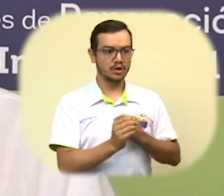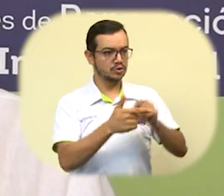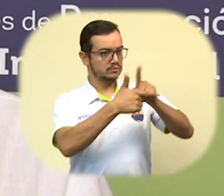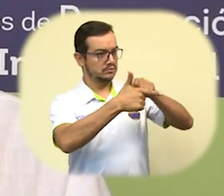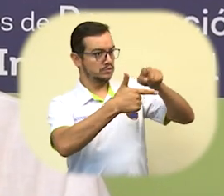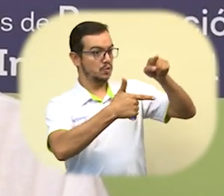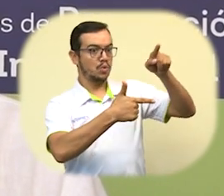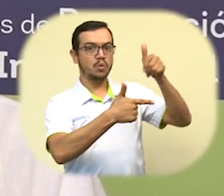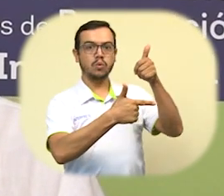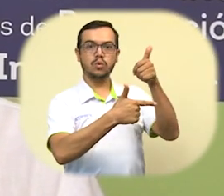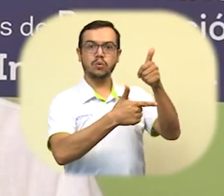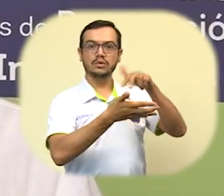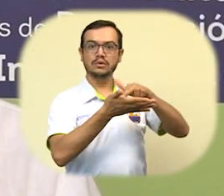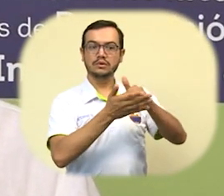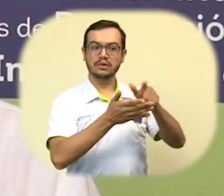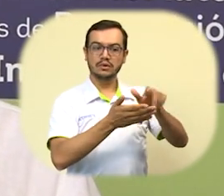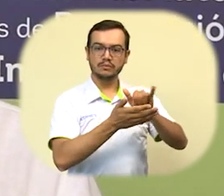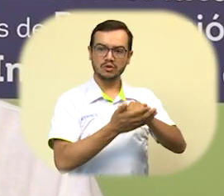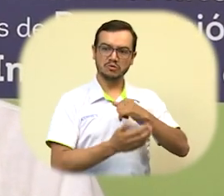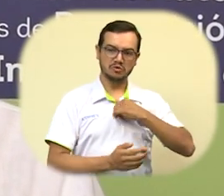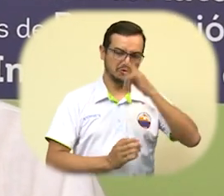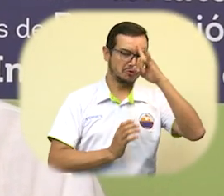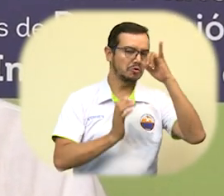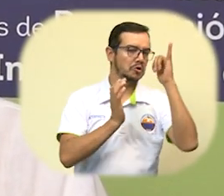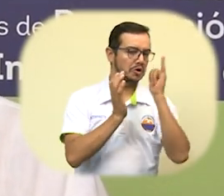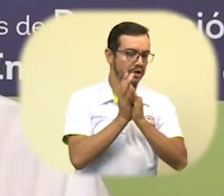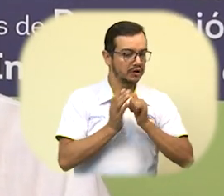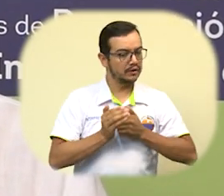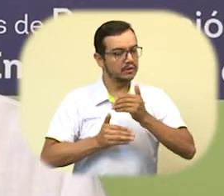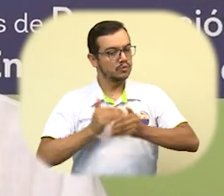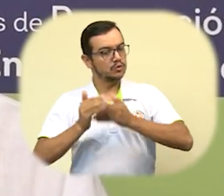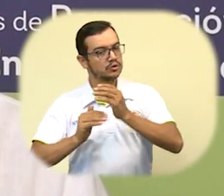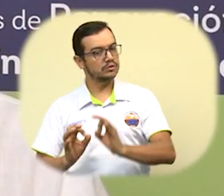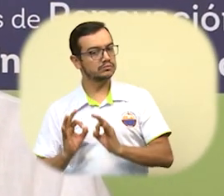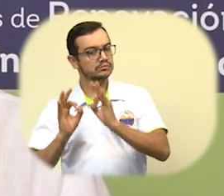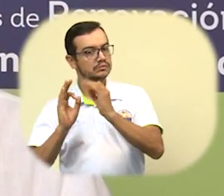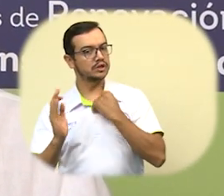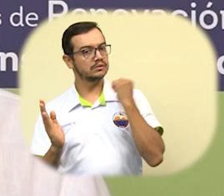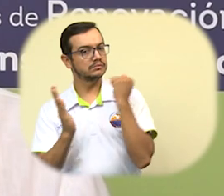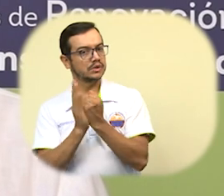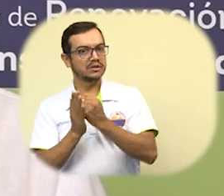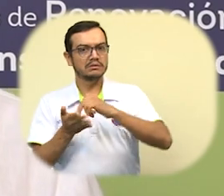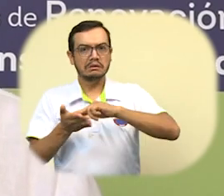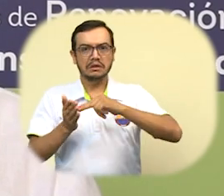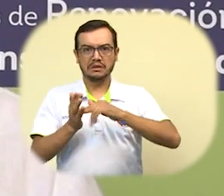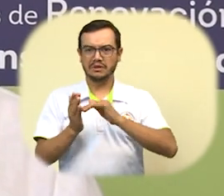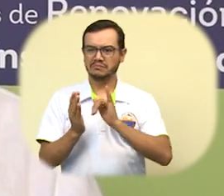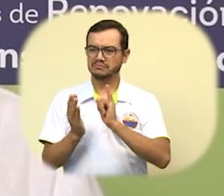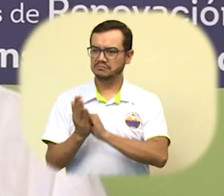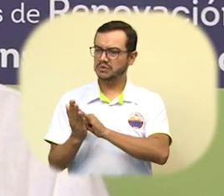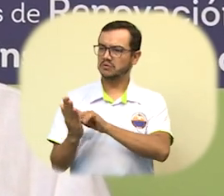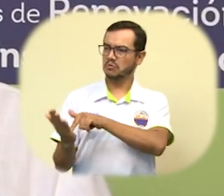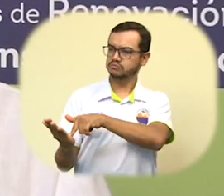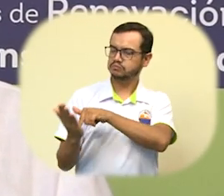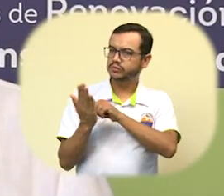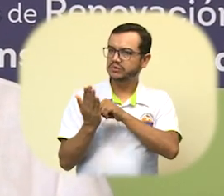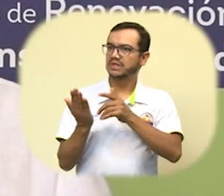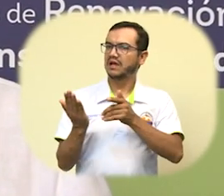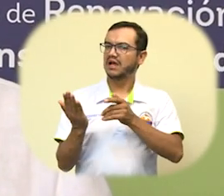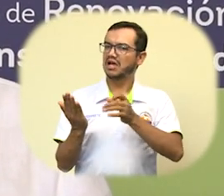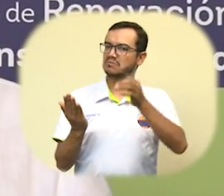favorables. Entonces, yo por eso creería que este proceso de reacreditación no solamente garantiza los resultados,